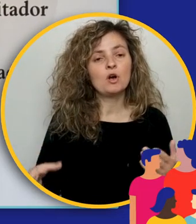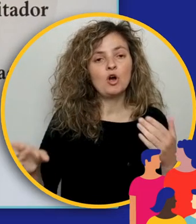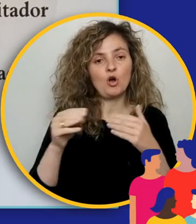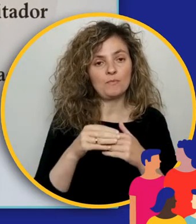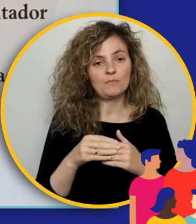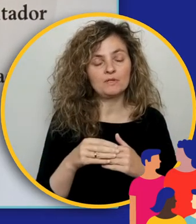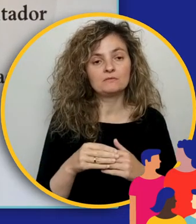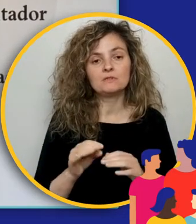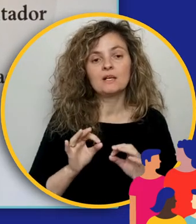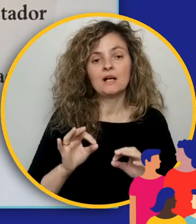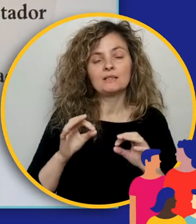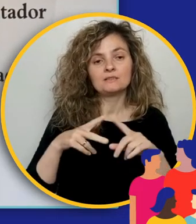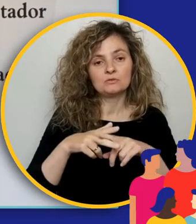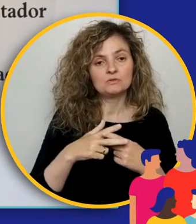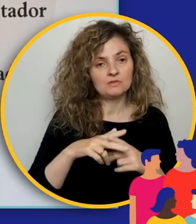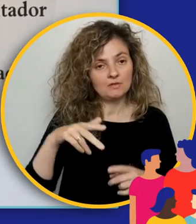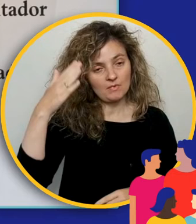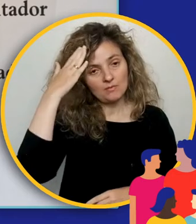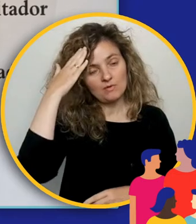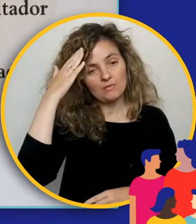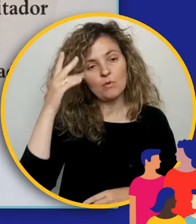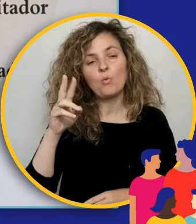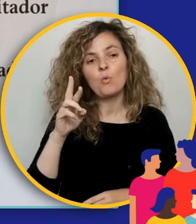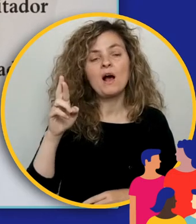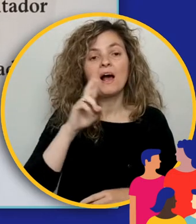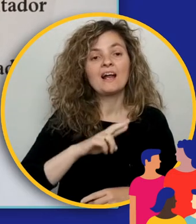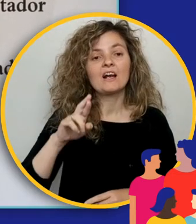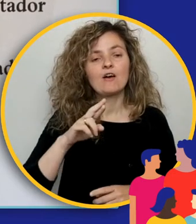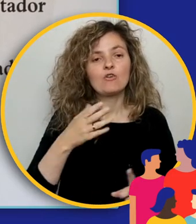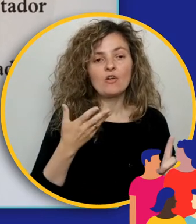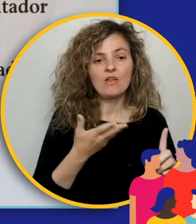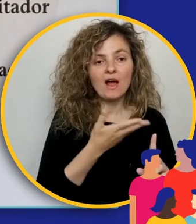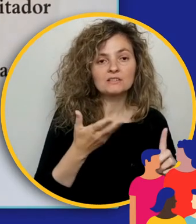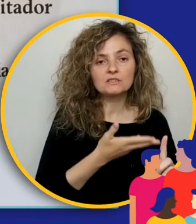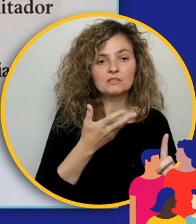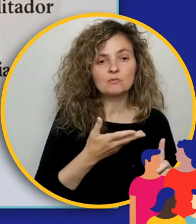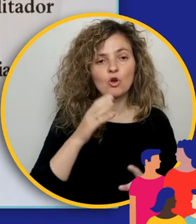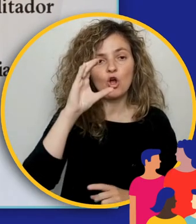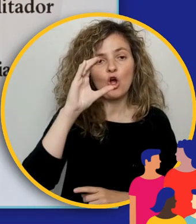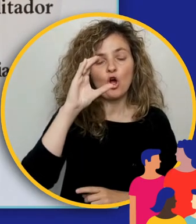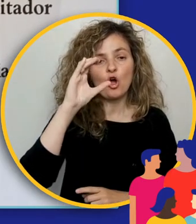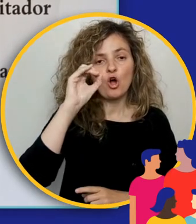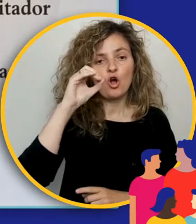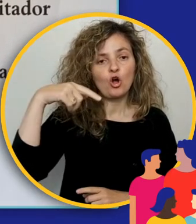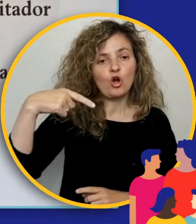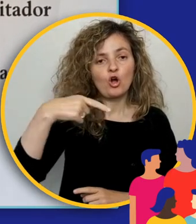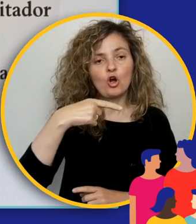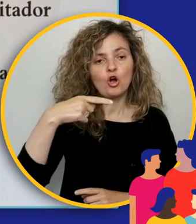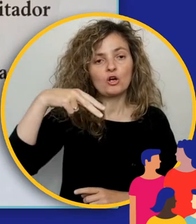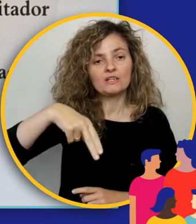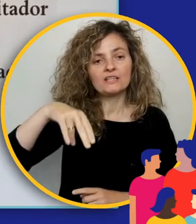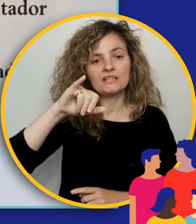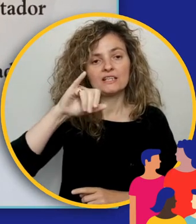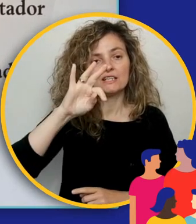complementar lo que es un taller de memoria, reforzar lo que es la estimulación cognitiva, porque si no el taller se nos quedaría un poquito